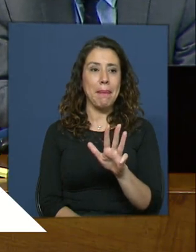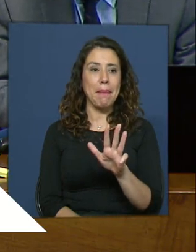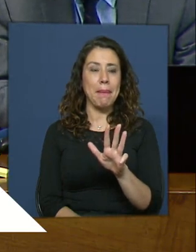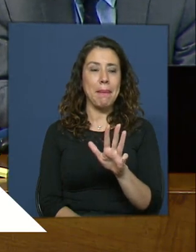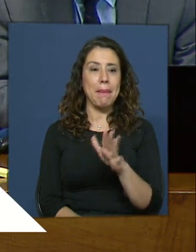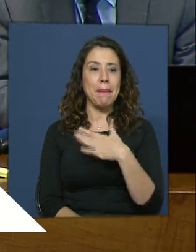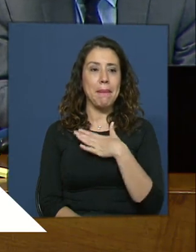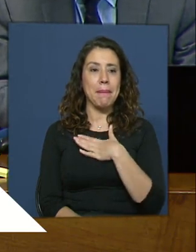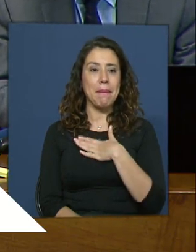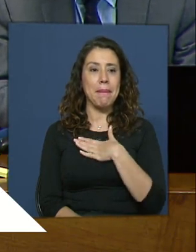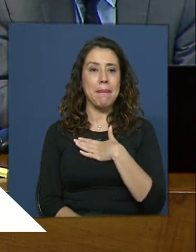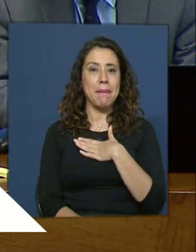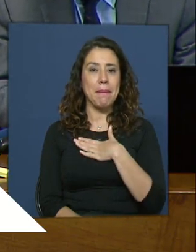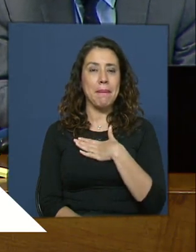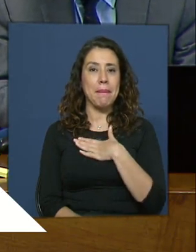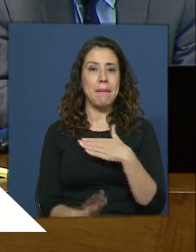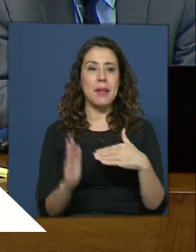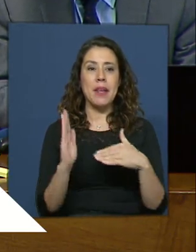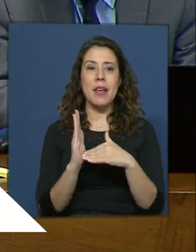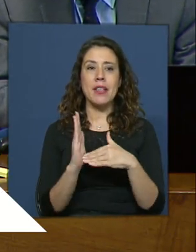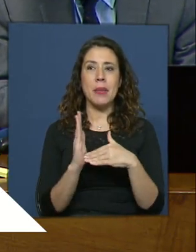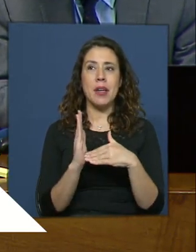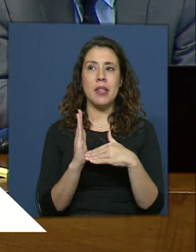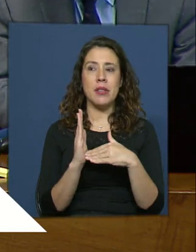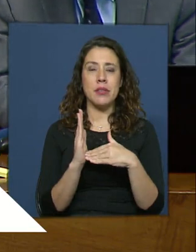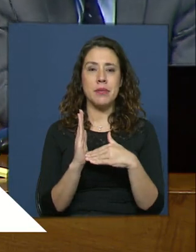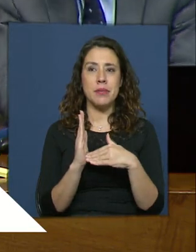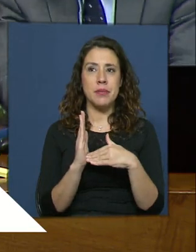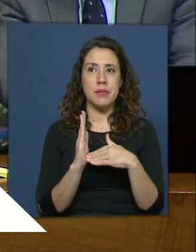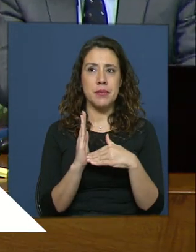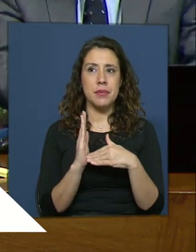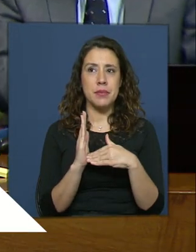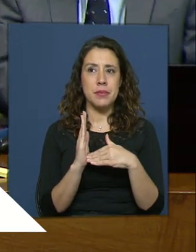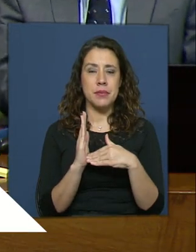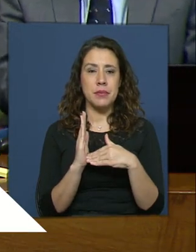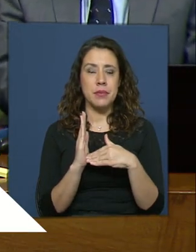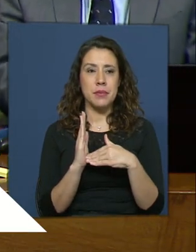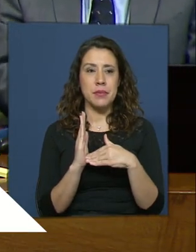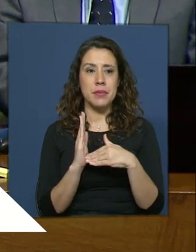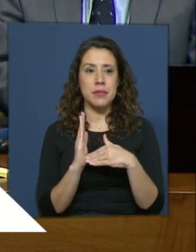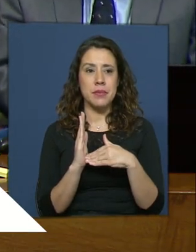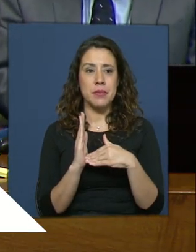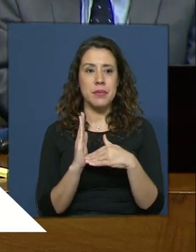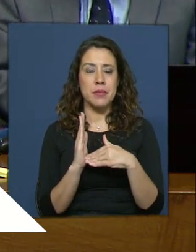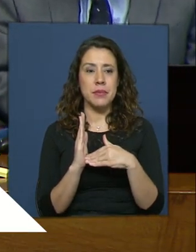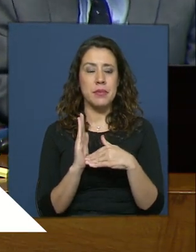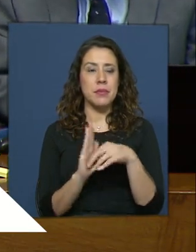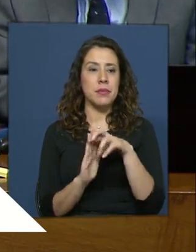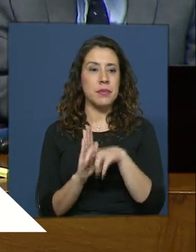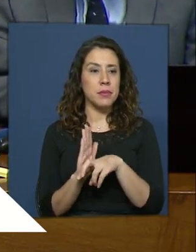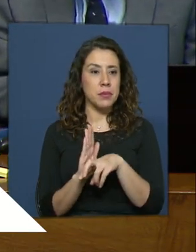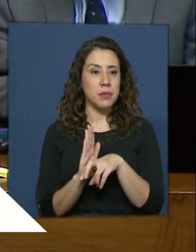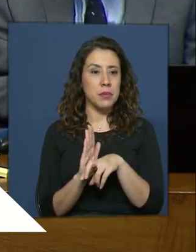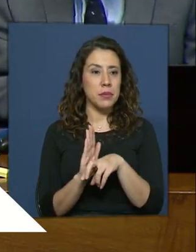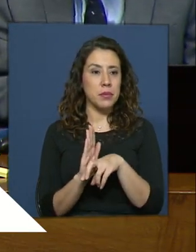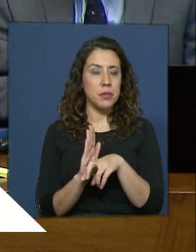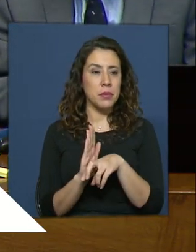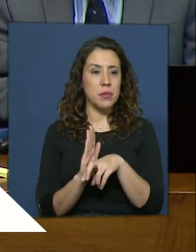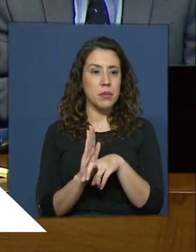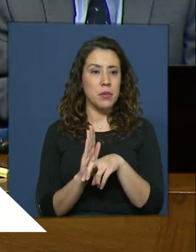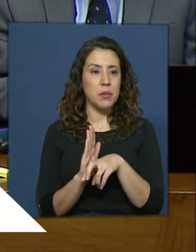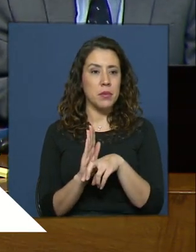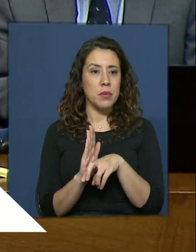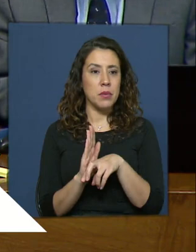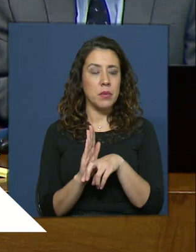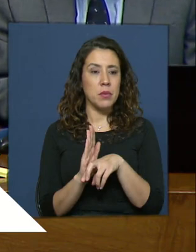Quiero hacer sí, un alto en esta discusión o en estos aportes para el proyecto de resolución, para